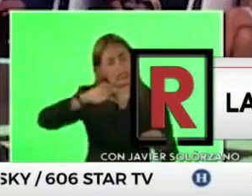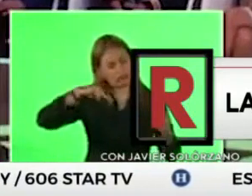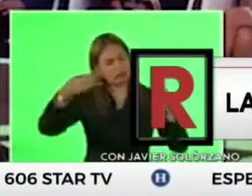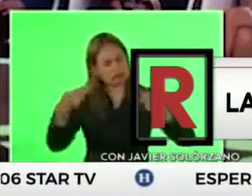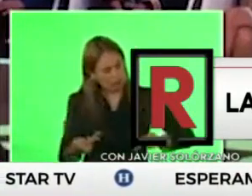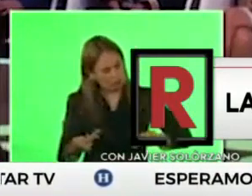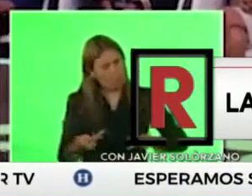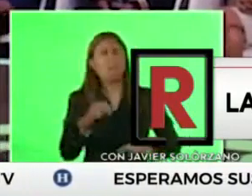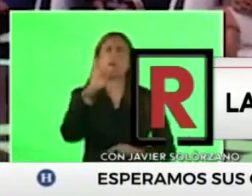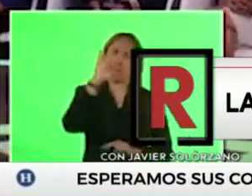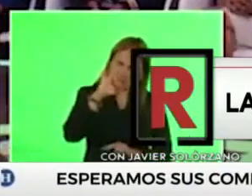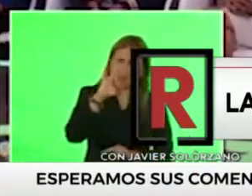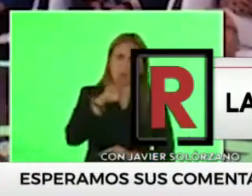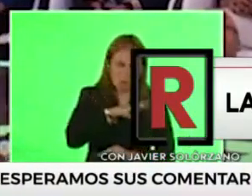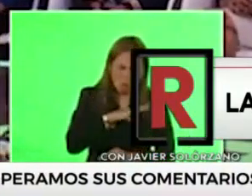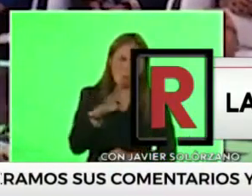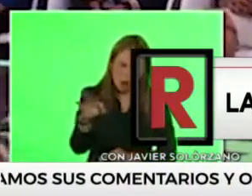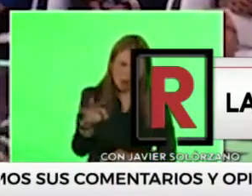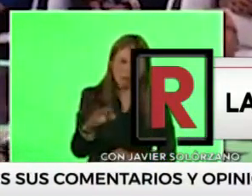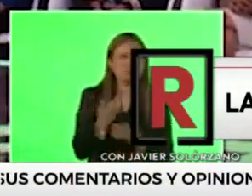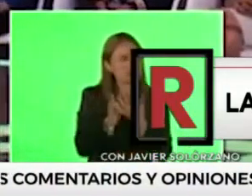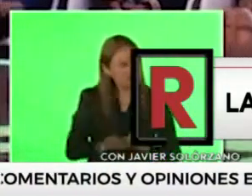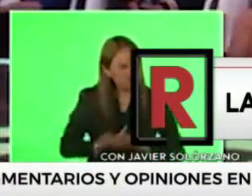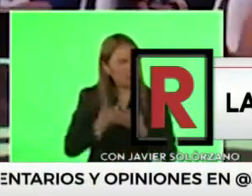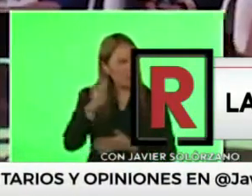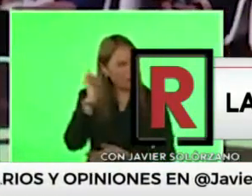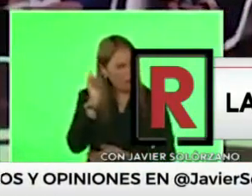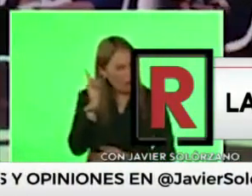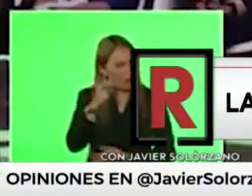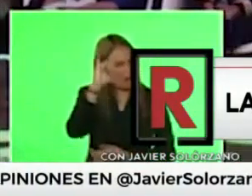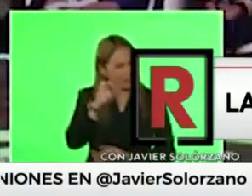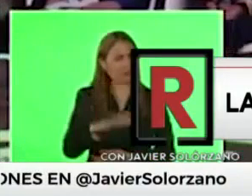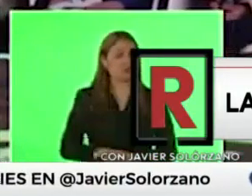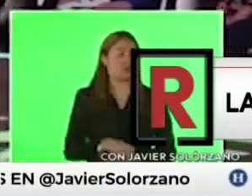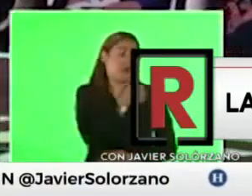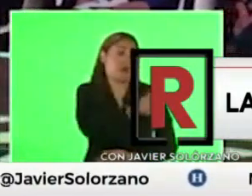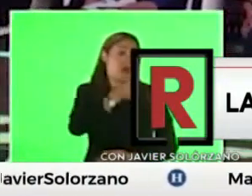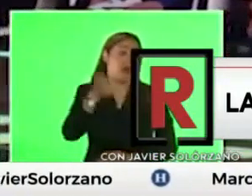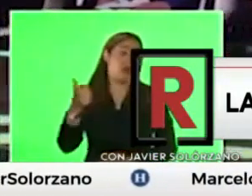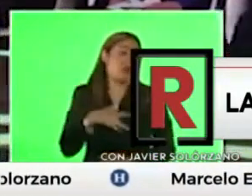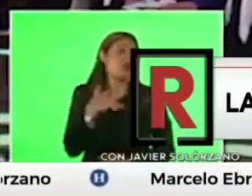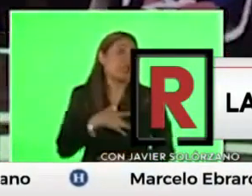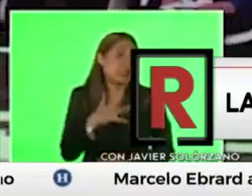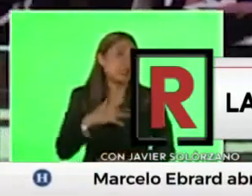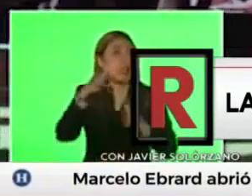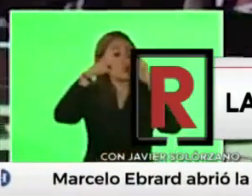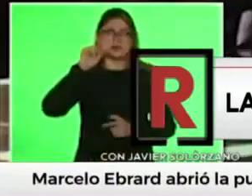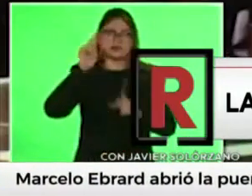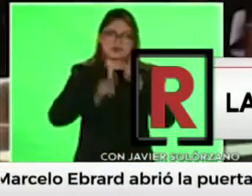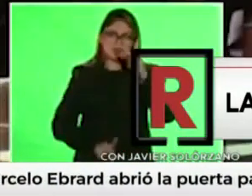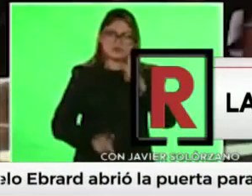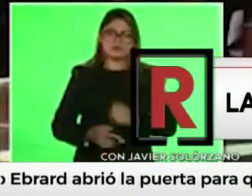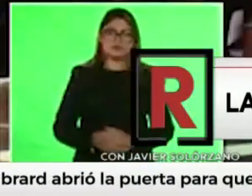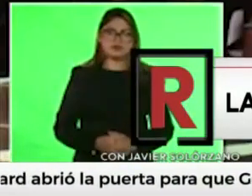sea un movimiento verdaderamente de un nuevo México o que aporte ideas para la configuración de una nueva visión del país, pues sí me